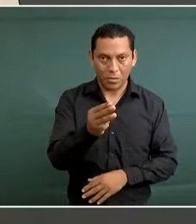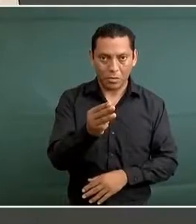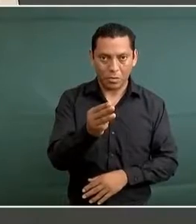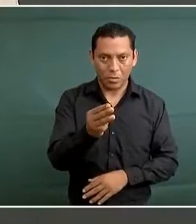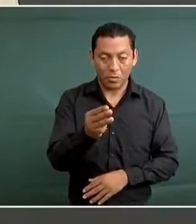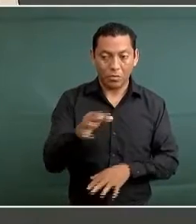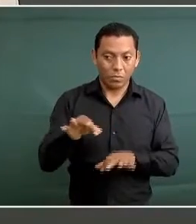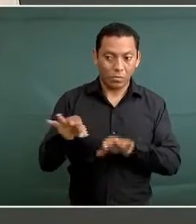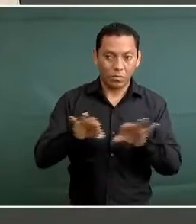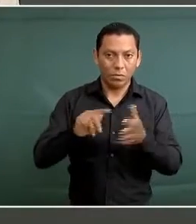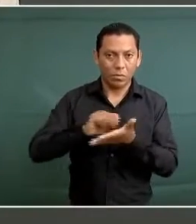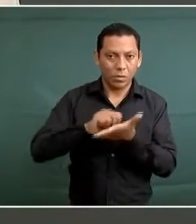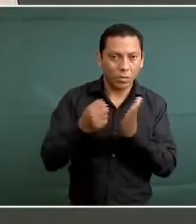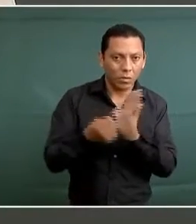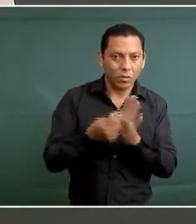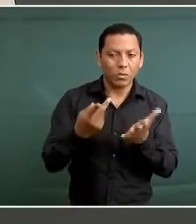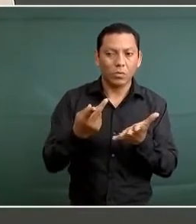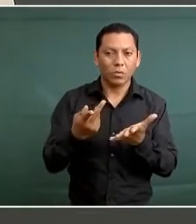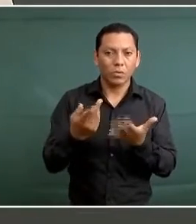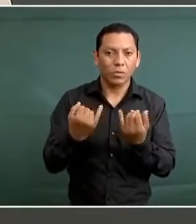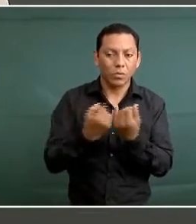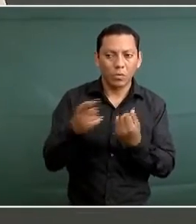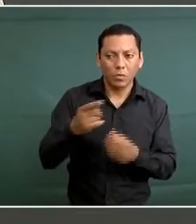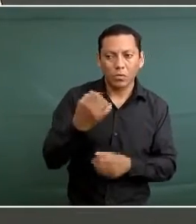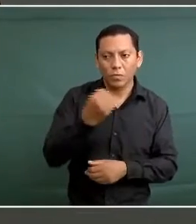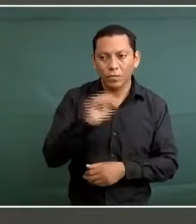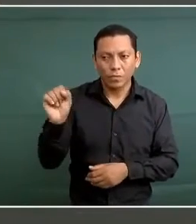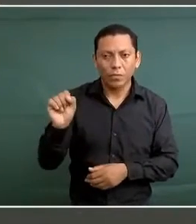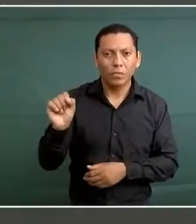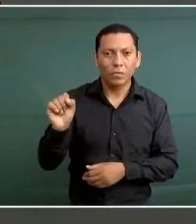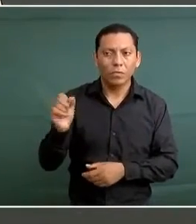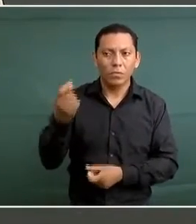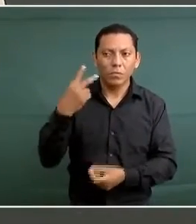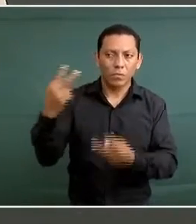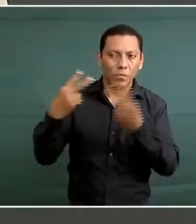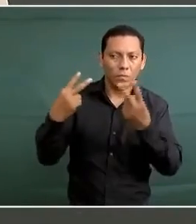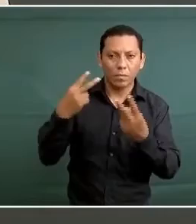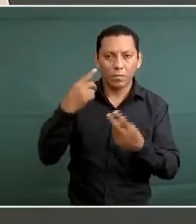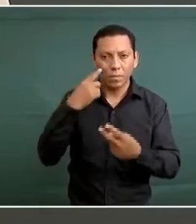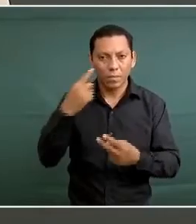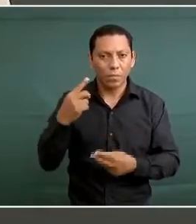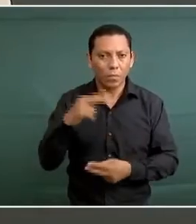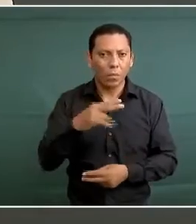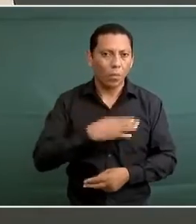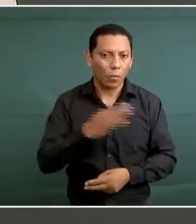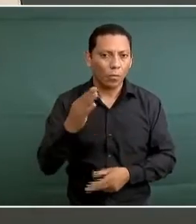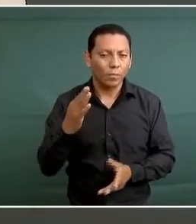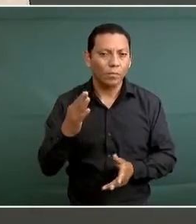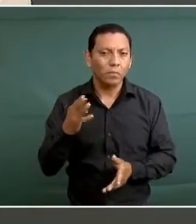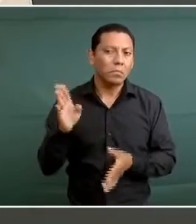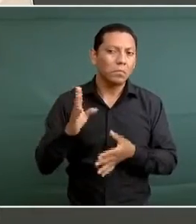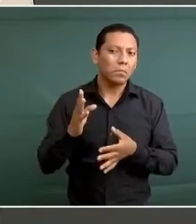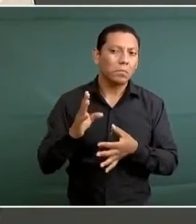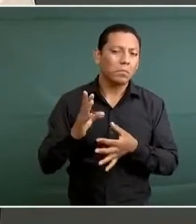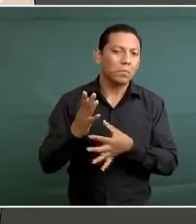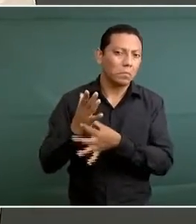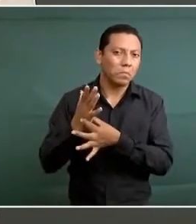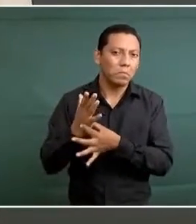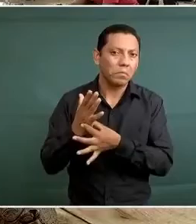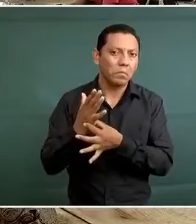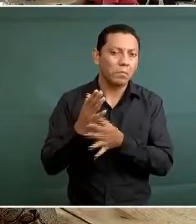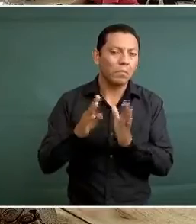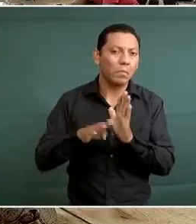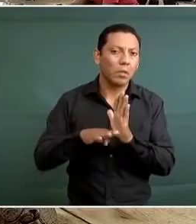los expertos también los que no nos ven con buenos ojos aseguraban de que iba a